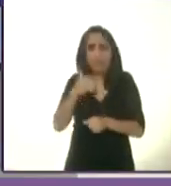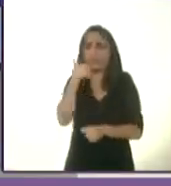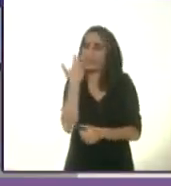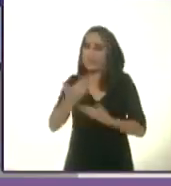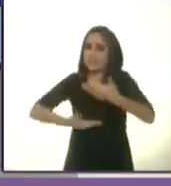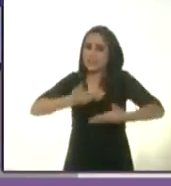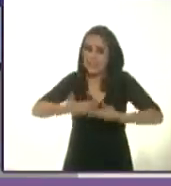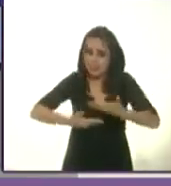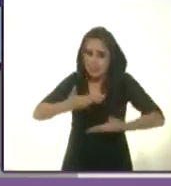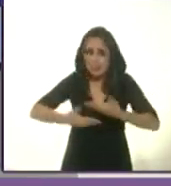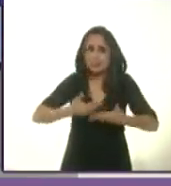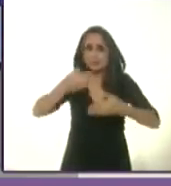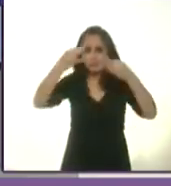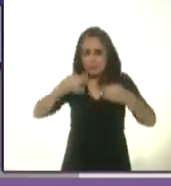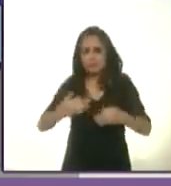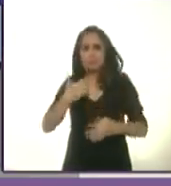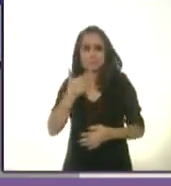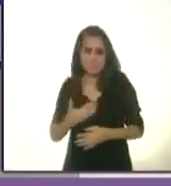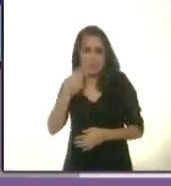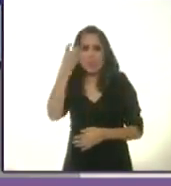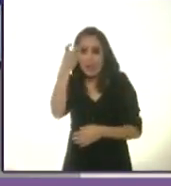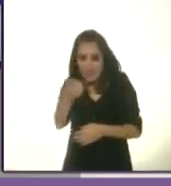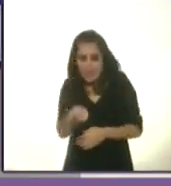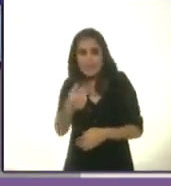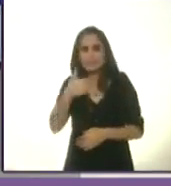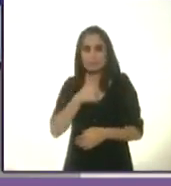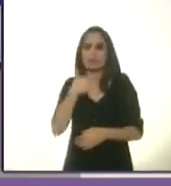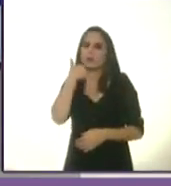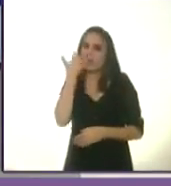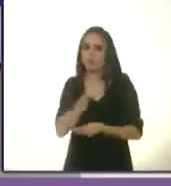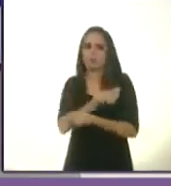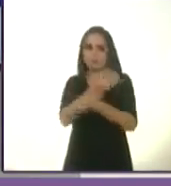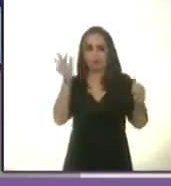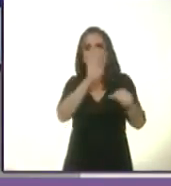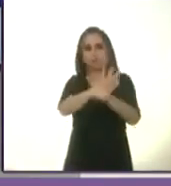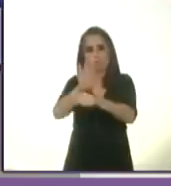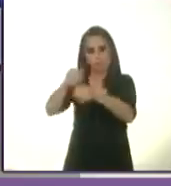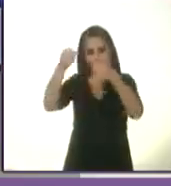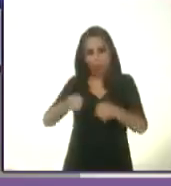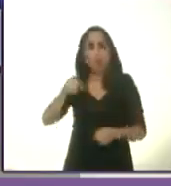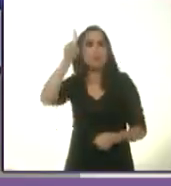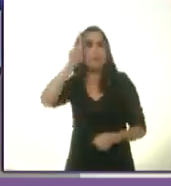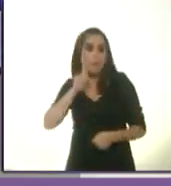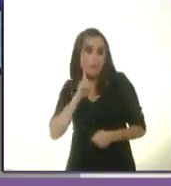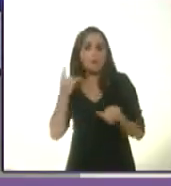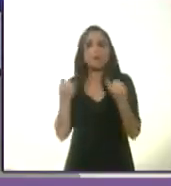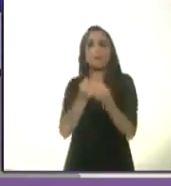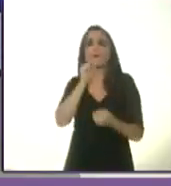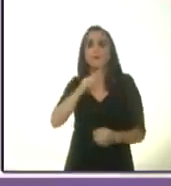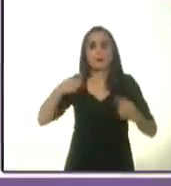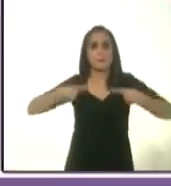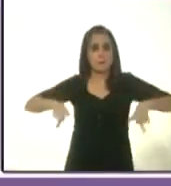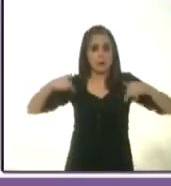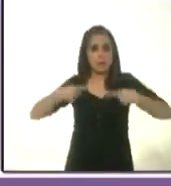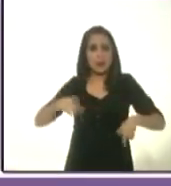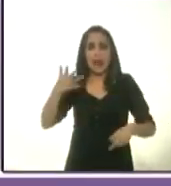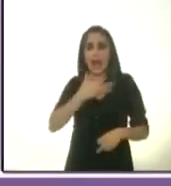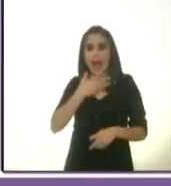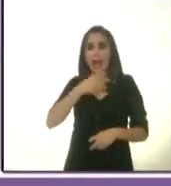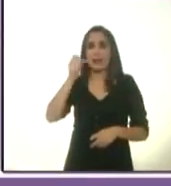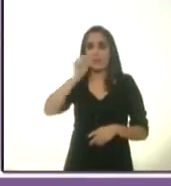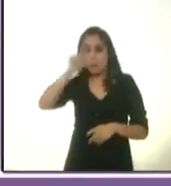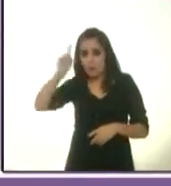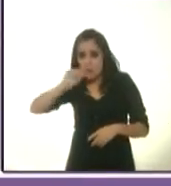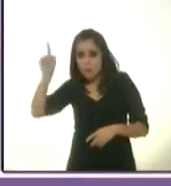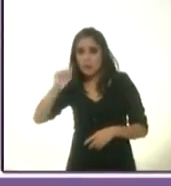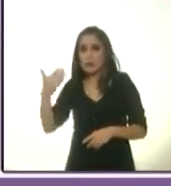de servicio civil de carrera esa es la manera en que vamos a garantizar que no solamente mujeres sino las personas mejor preparadas se están ocupando